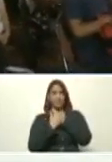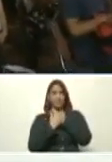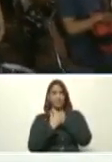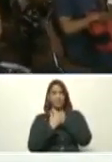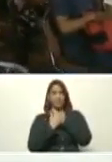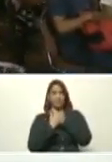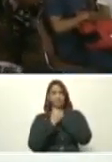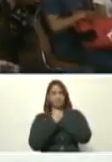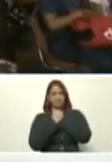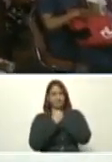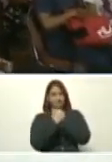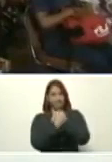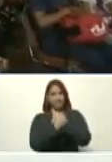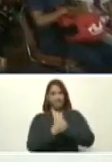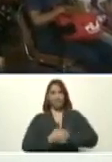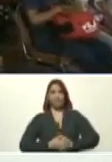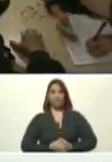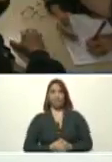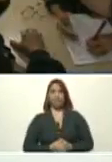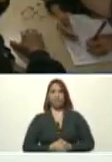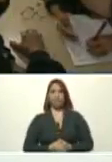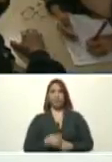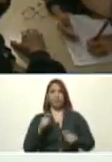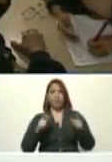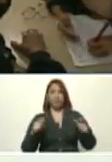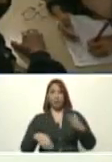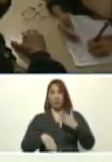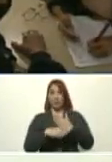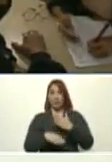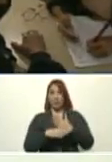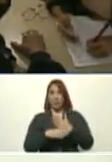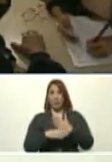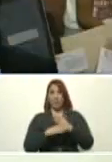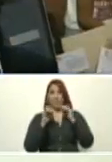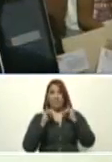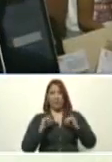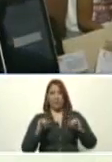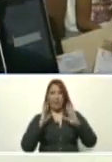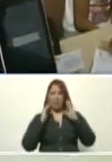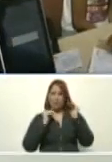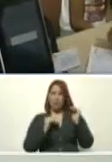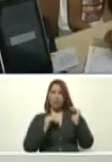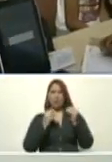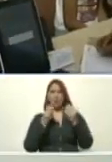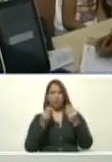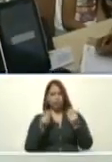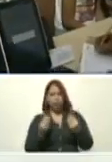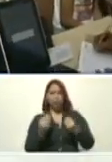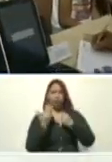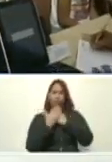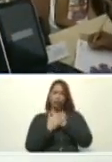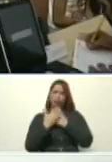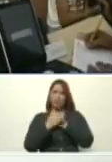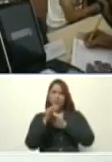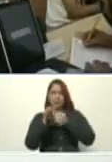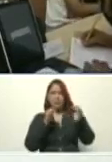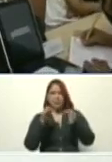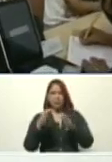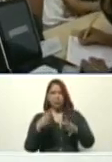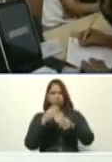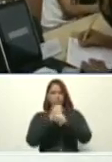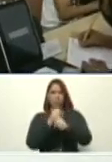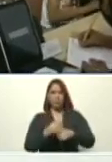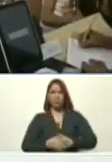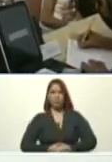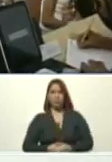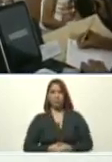afectuosa. La gente se va feliz porque la atienden con mucho cariño, le dan las explicaciones, le dan confianza